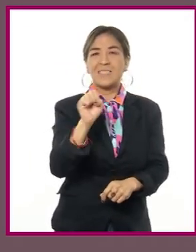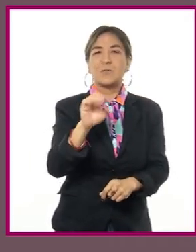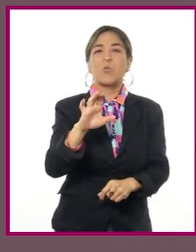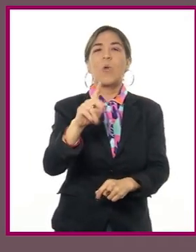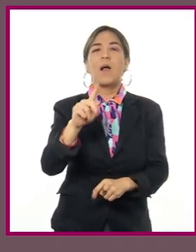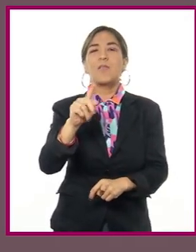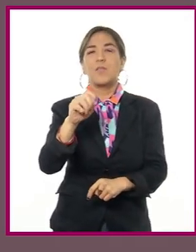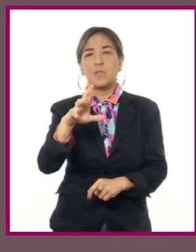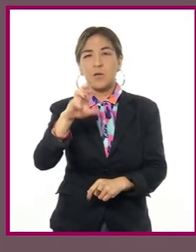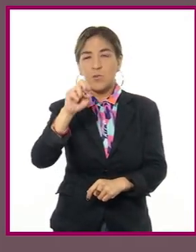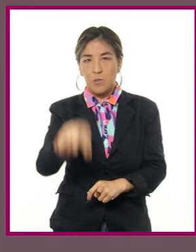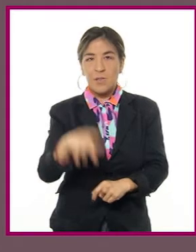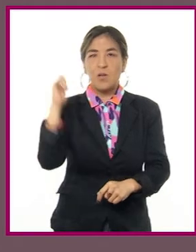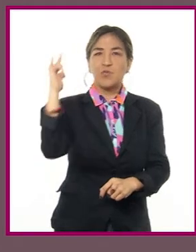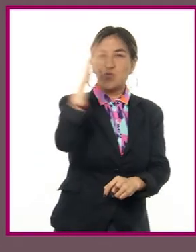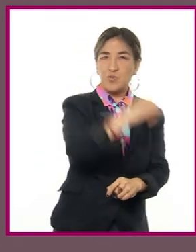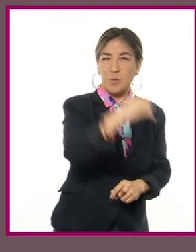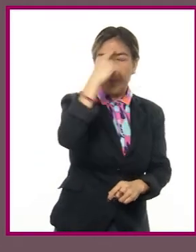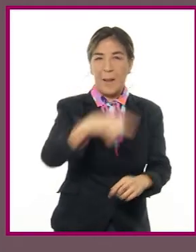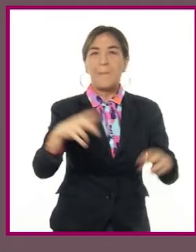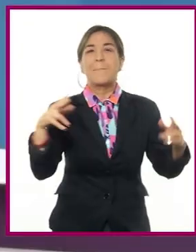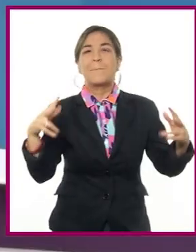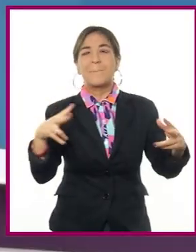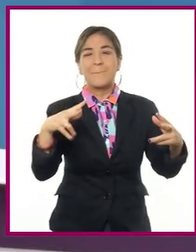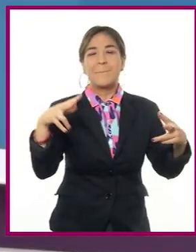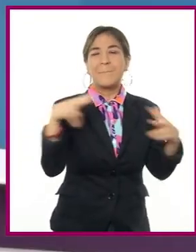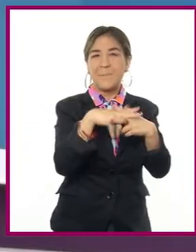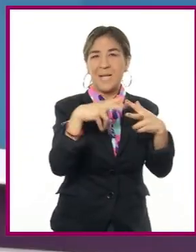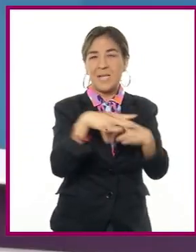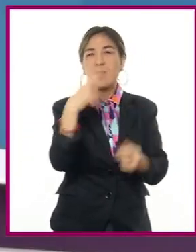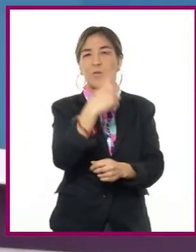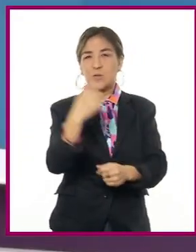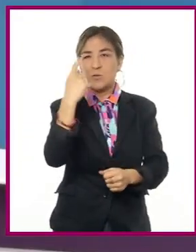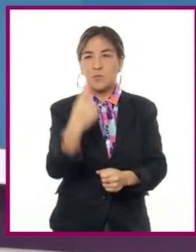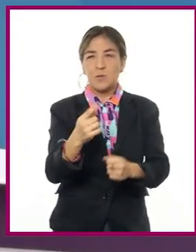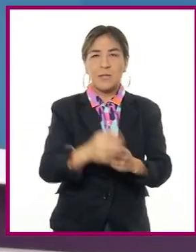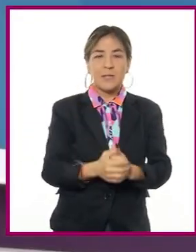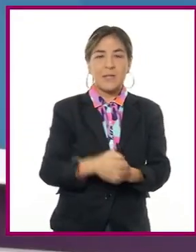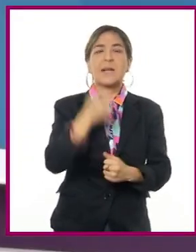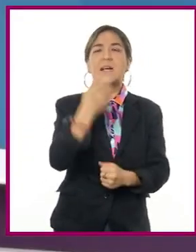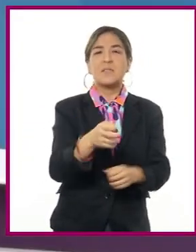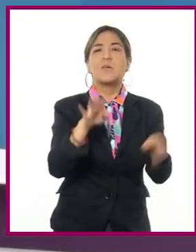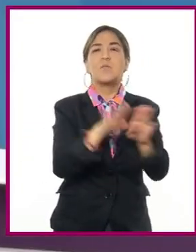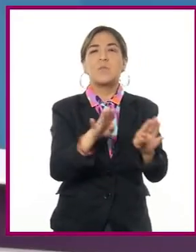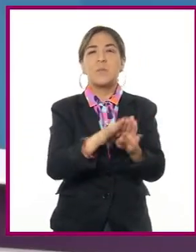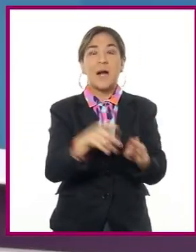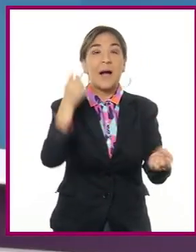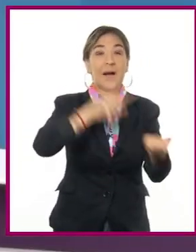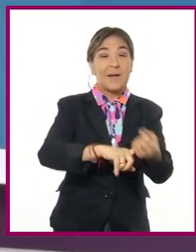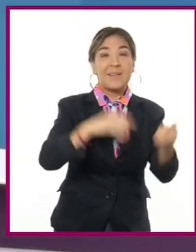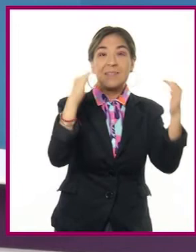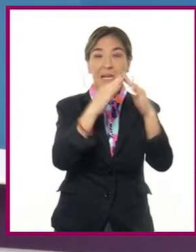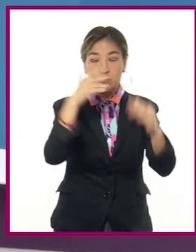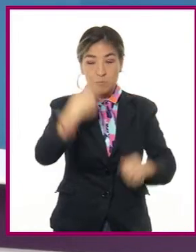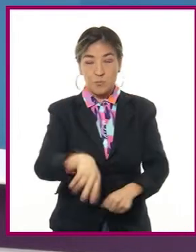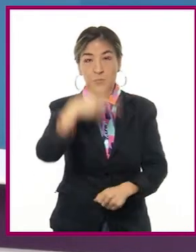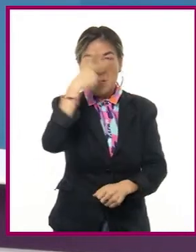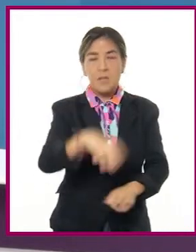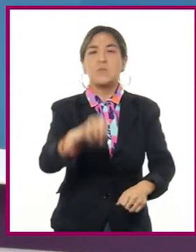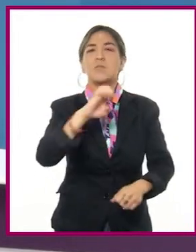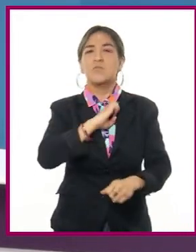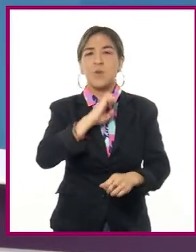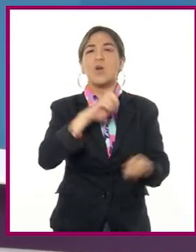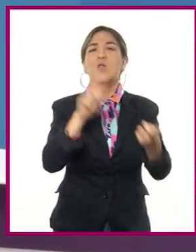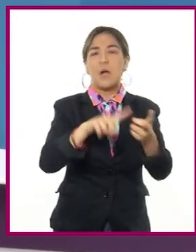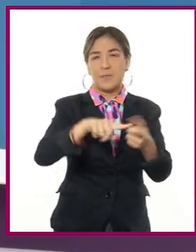era Escuadrón Aéreo de Pelea 201. Se trataba de un escuadrón de cazas mexicano que se entrenó en